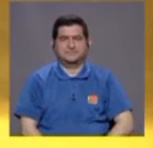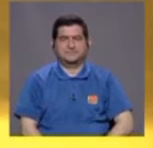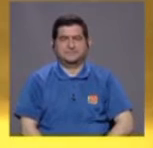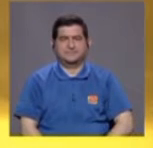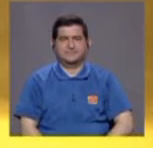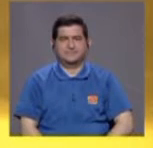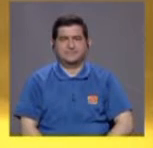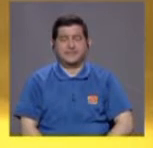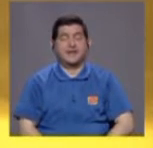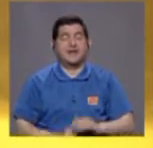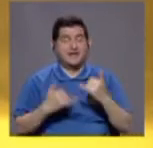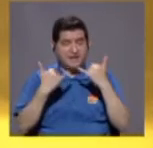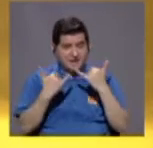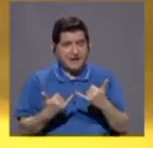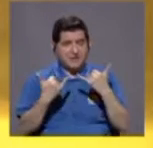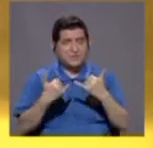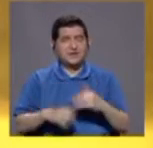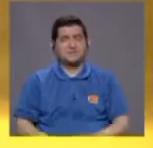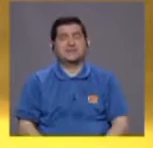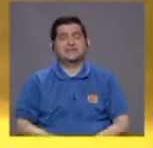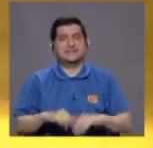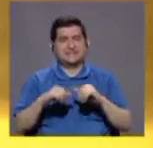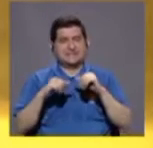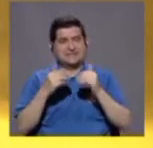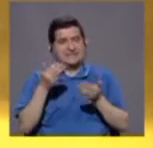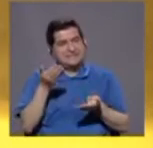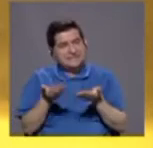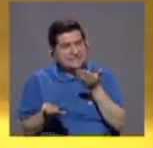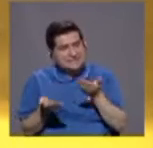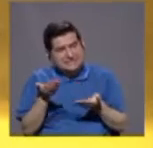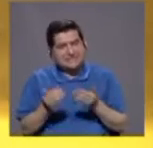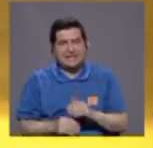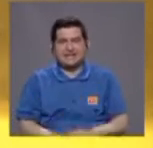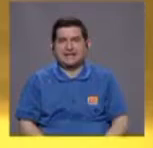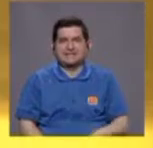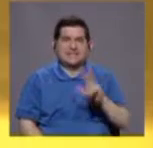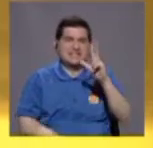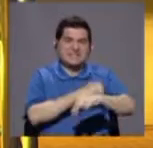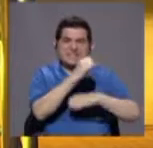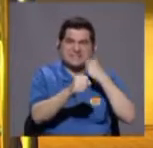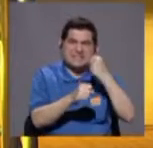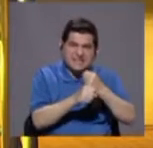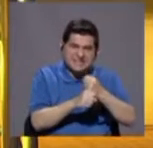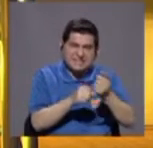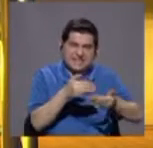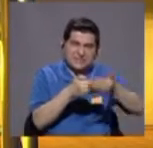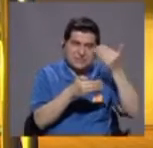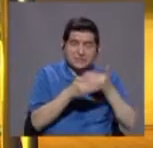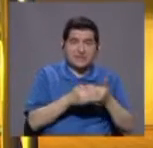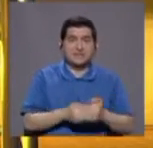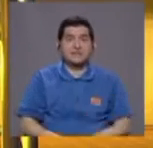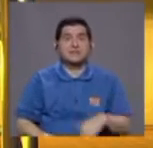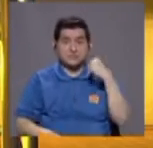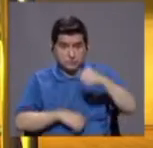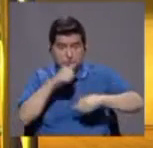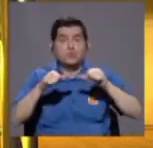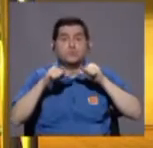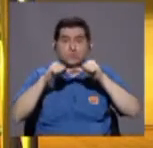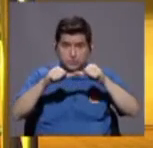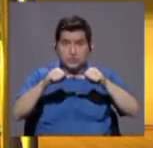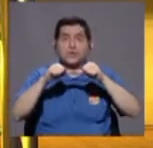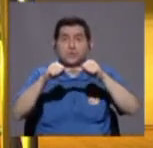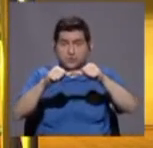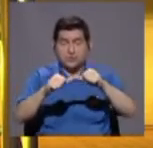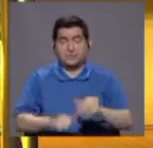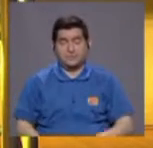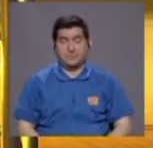una pugna que todavía hace 3 años estaba presente y sigue presente,